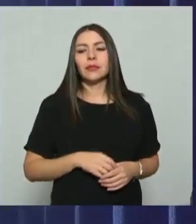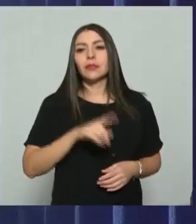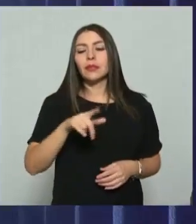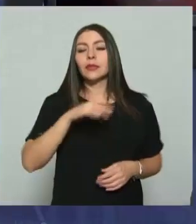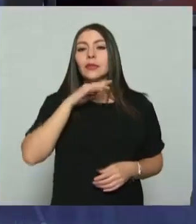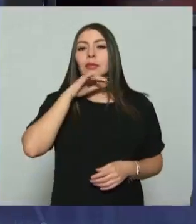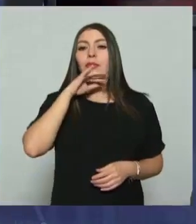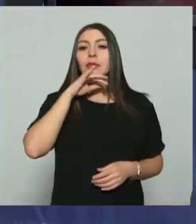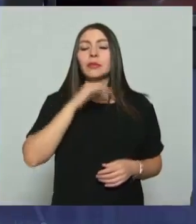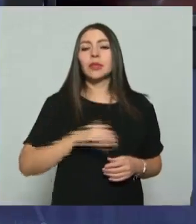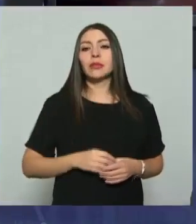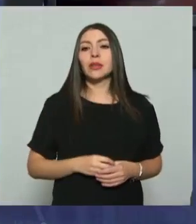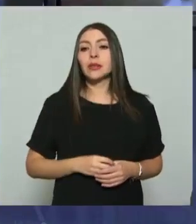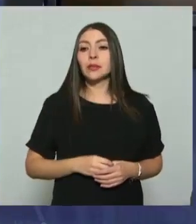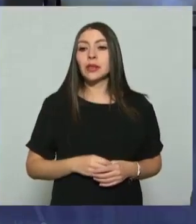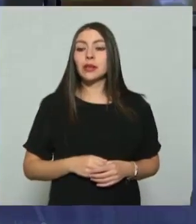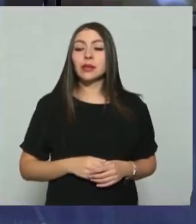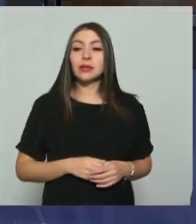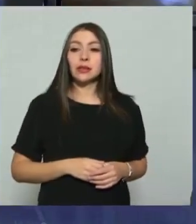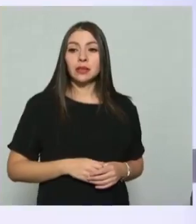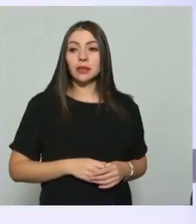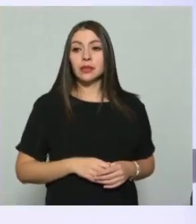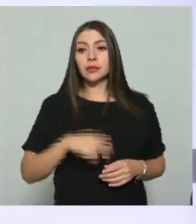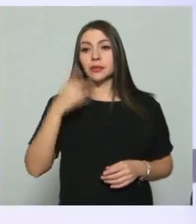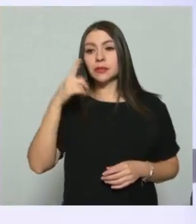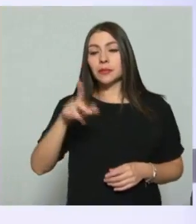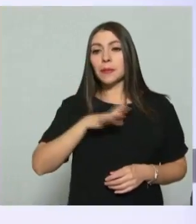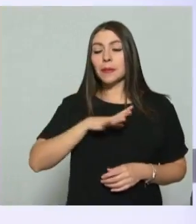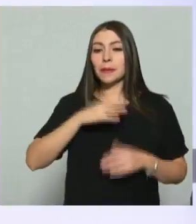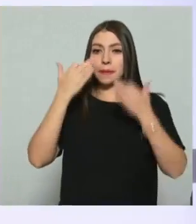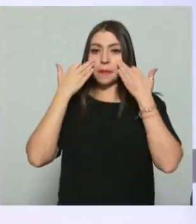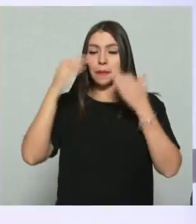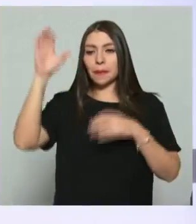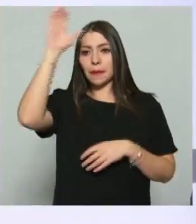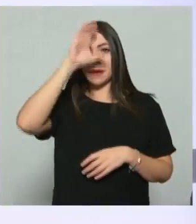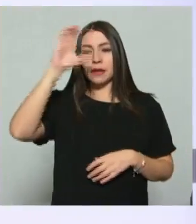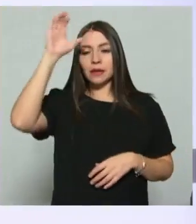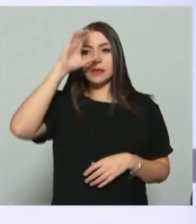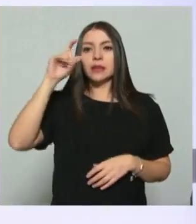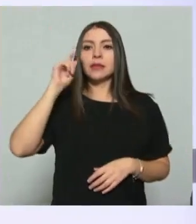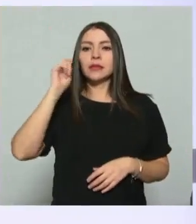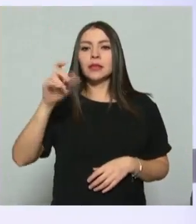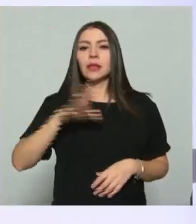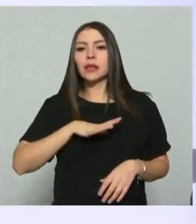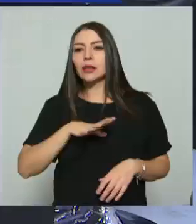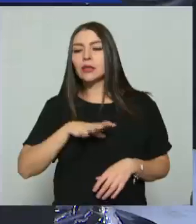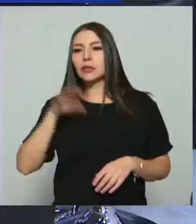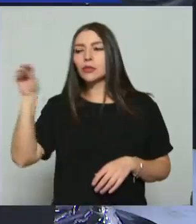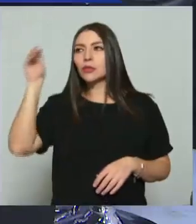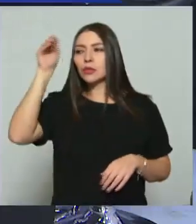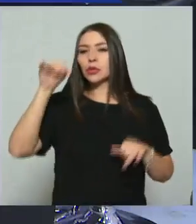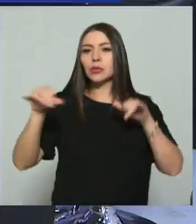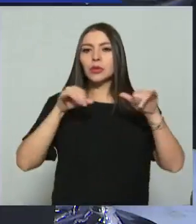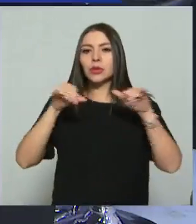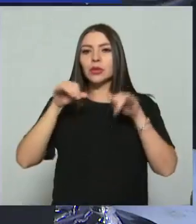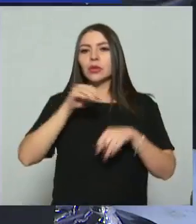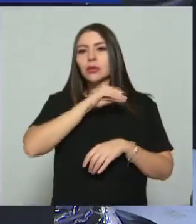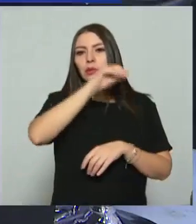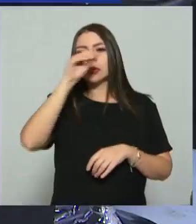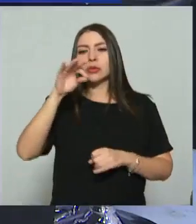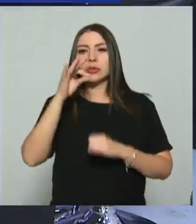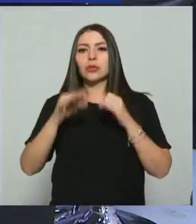Claro. Incluso hay evidencia científica donde se ha mapeado, digamos, a lo largo de los